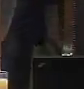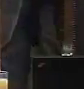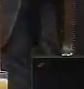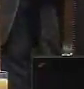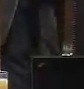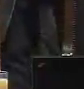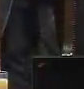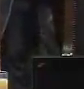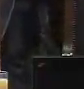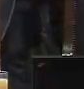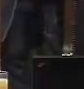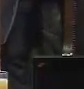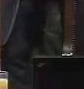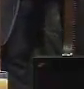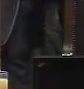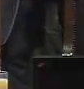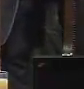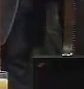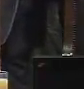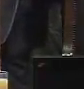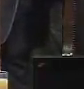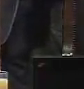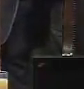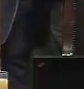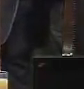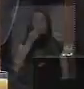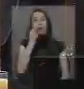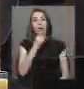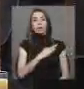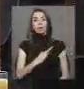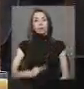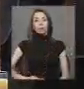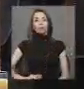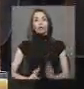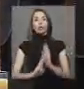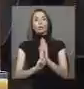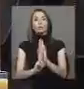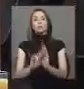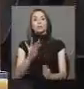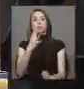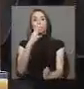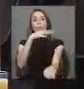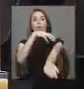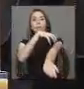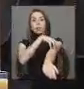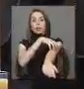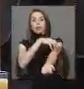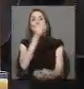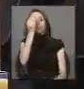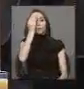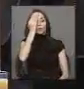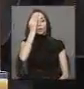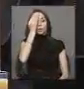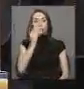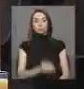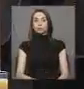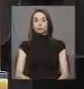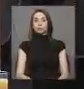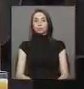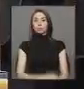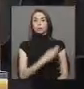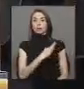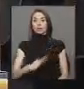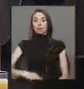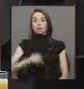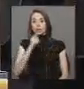tiempo del Partido Socialista ha solicitado el uso de la palabra el diputado representante de la Cuarta Región de Coquimbo. Diputado